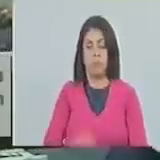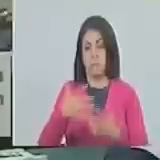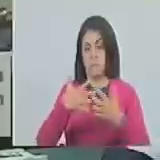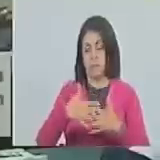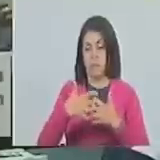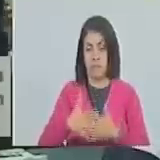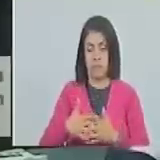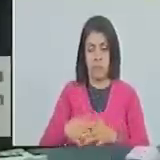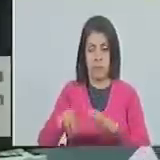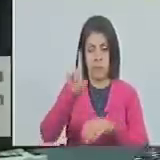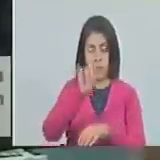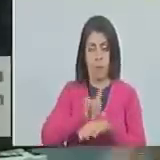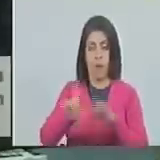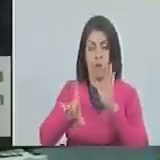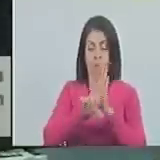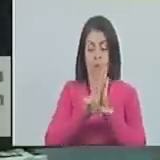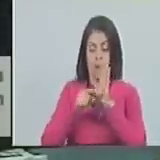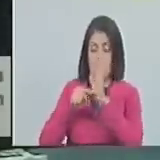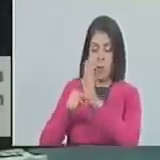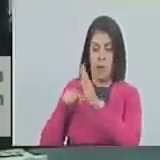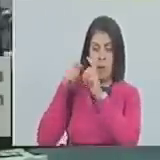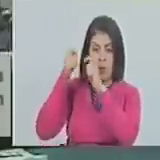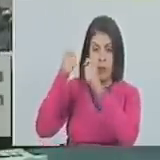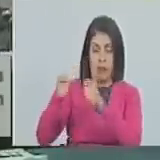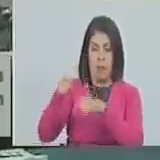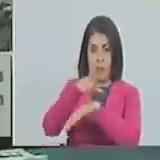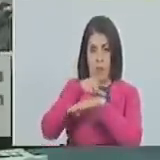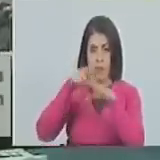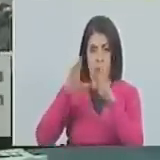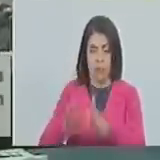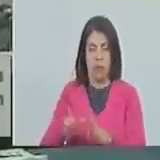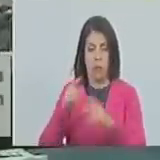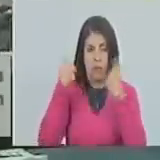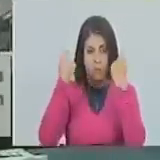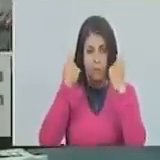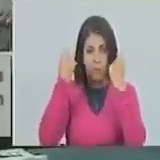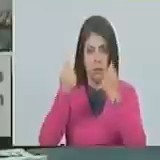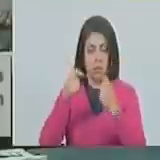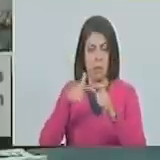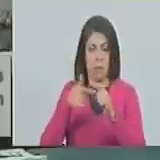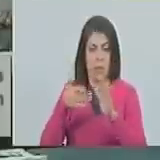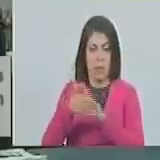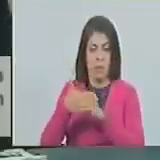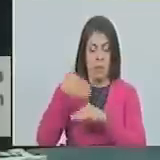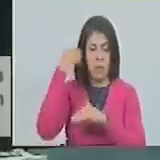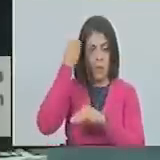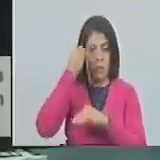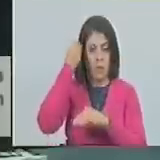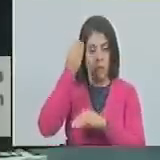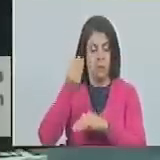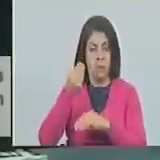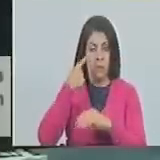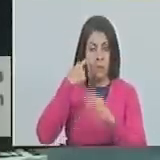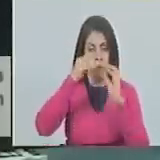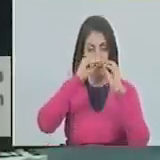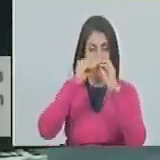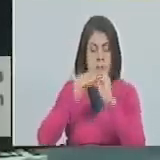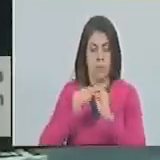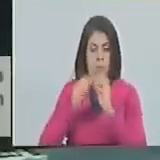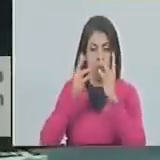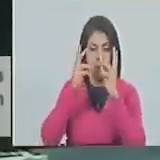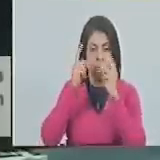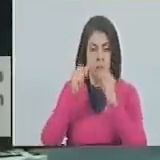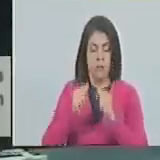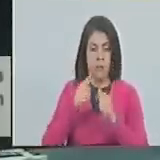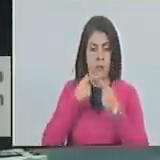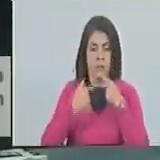función para legitimar a los gobernantes en el poder o como derecho. Aquí se usaba como una fachada, y hay números